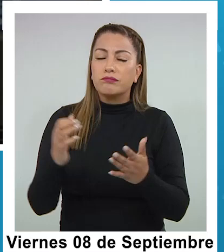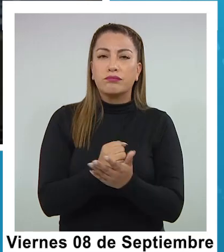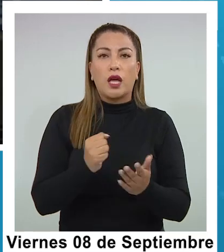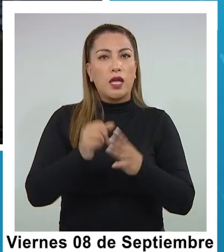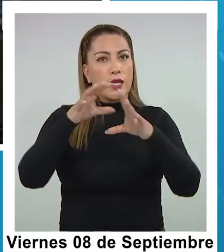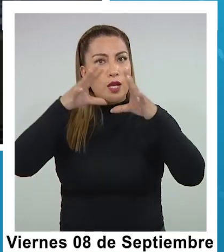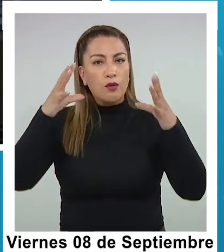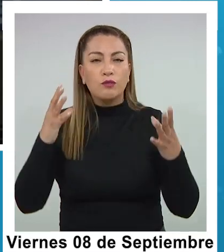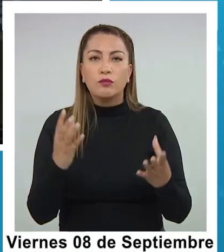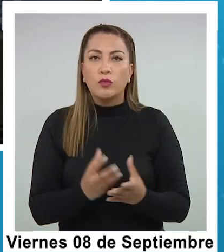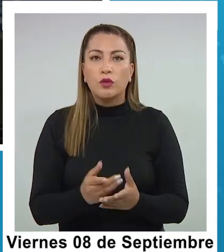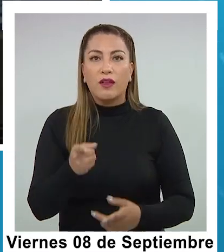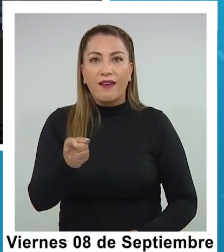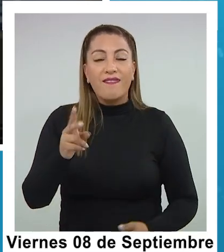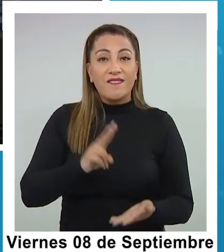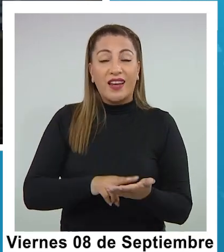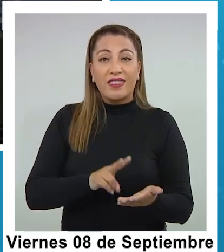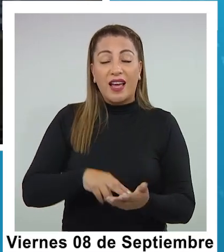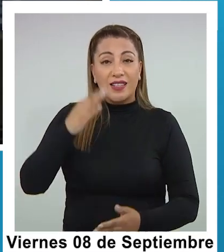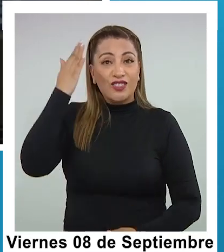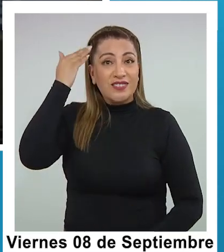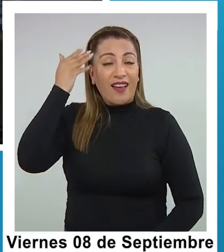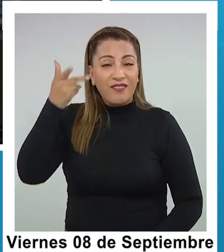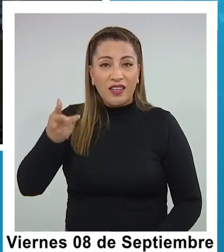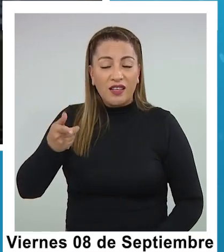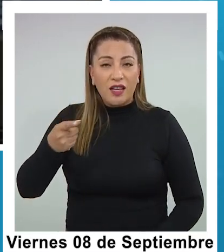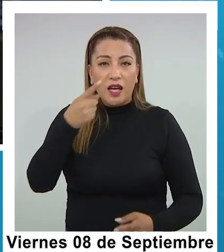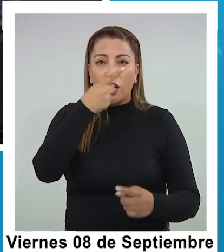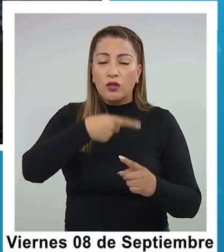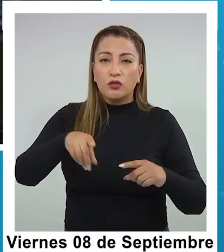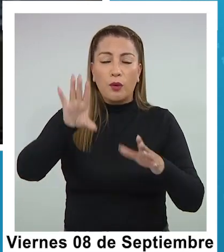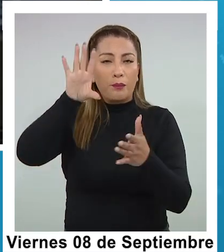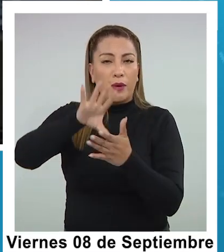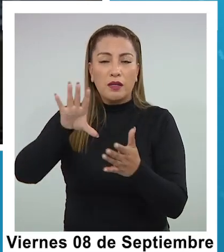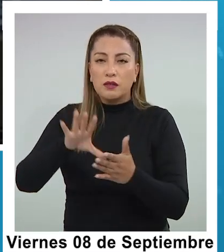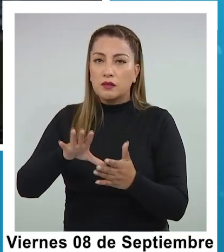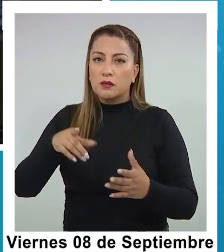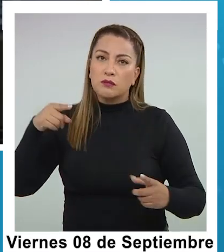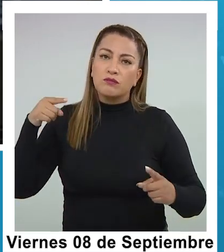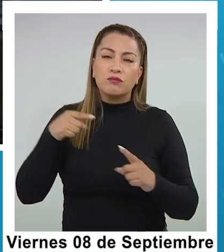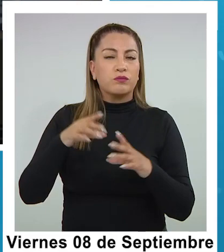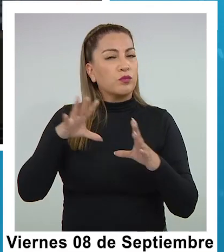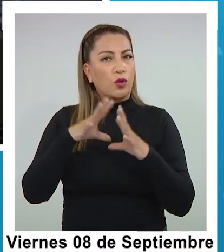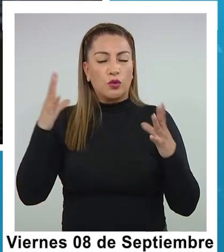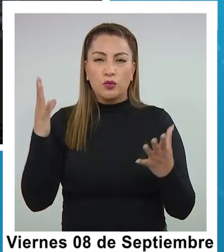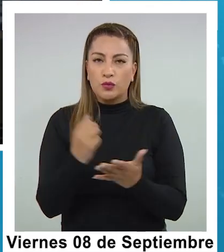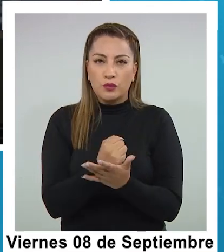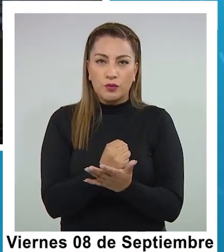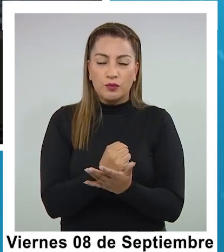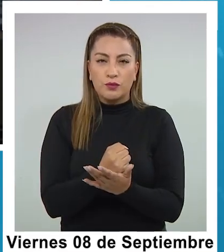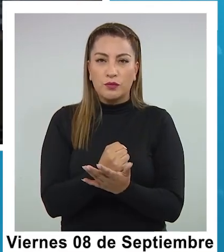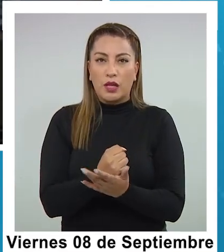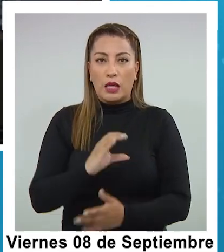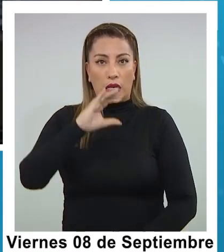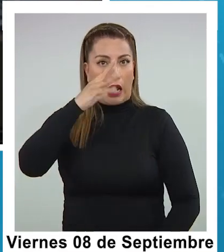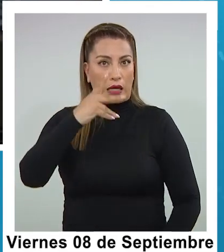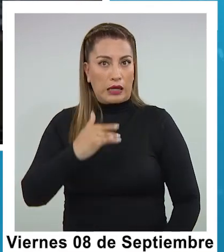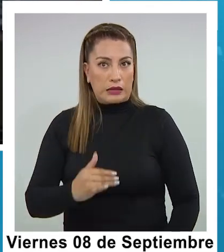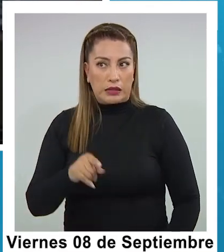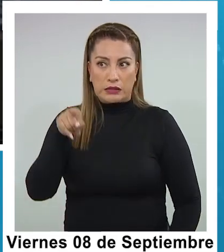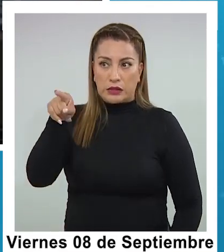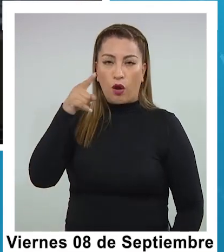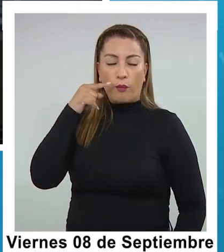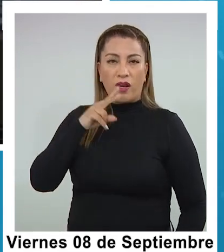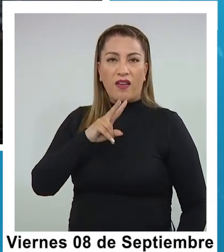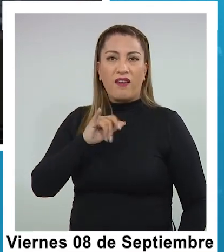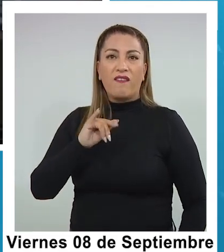mundial, porque no tienen idea ustedes lo que me han llamado a todos los medios de afuera, porque es un éxito mundial por la característica de Víctor. Víctor